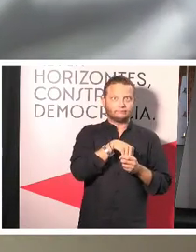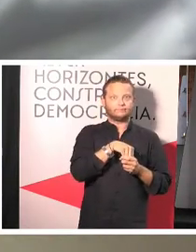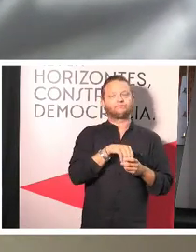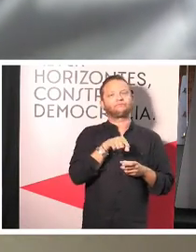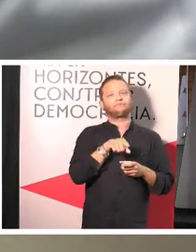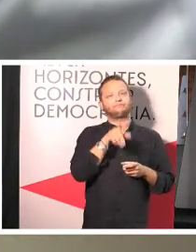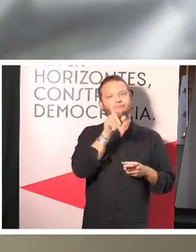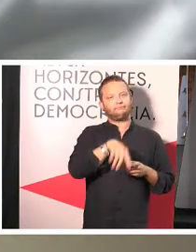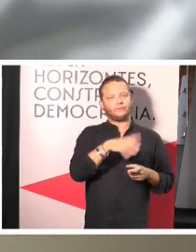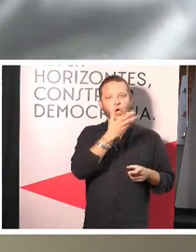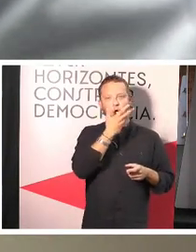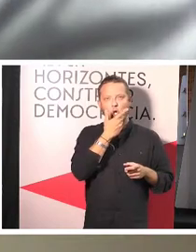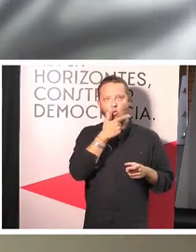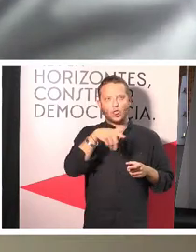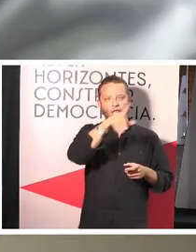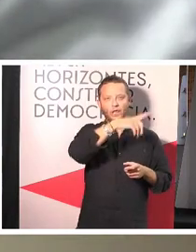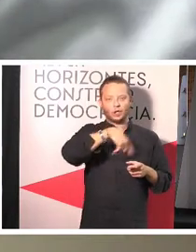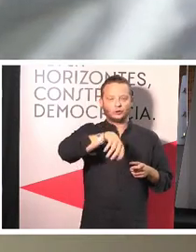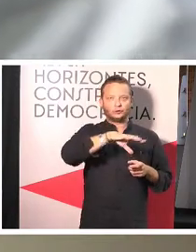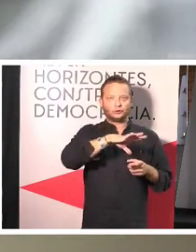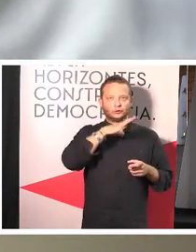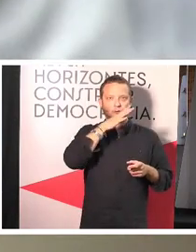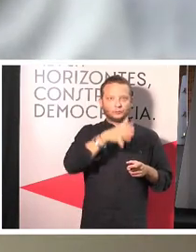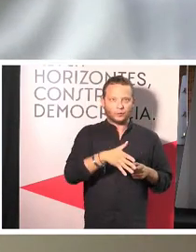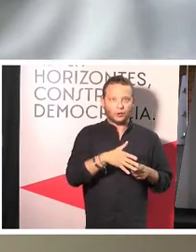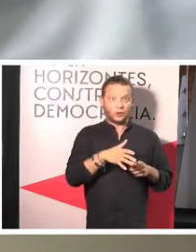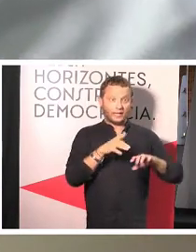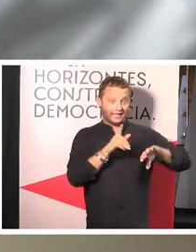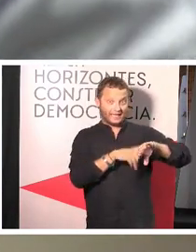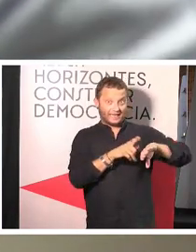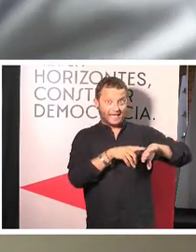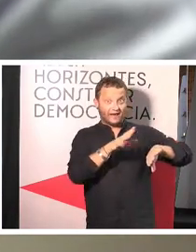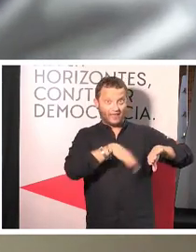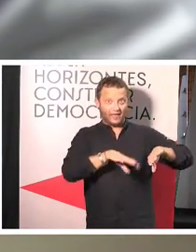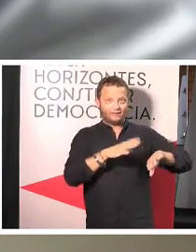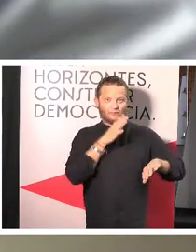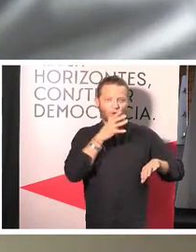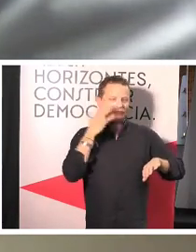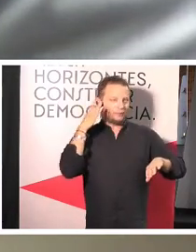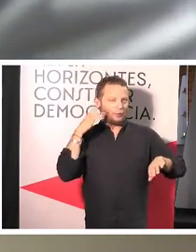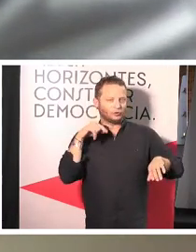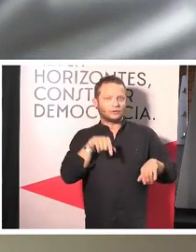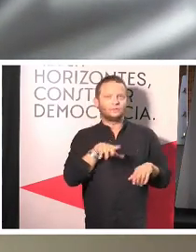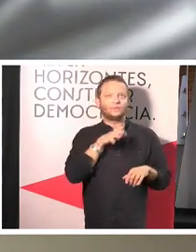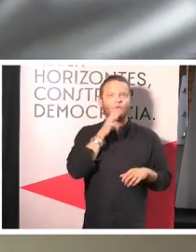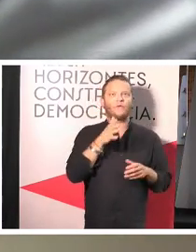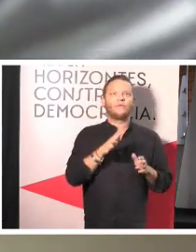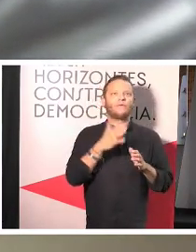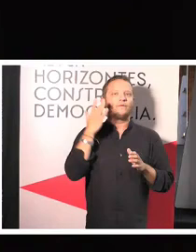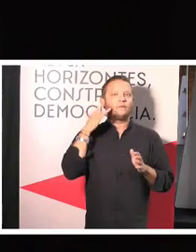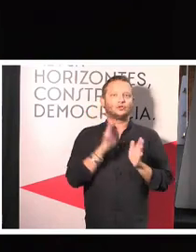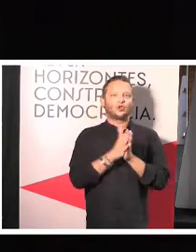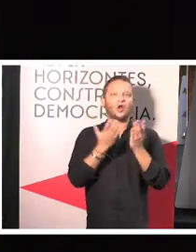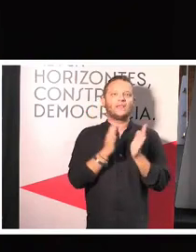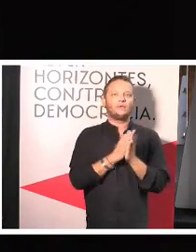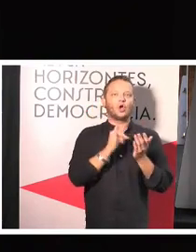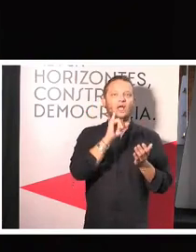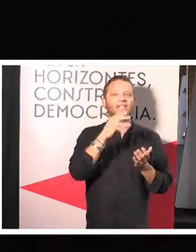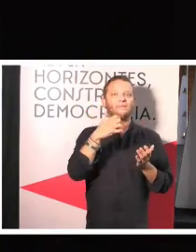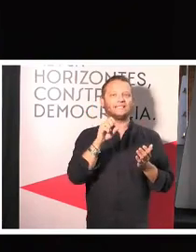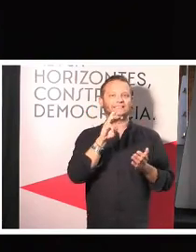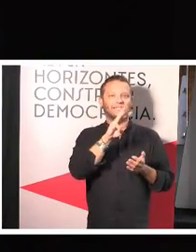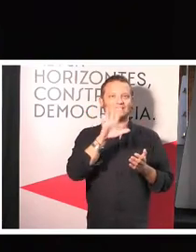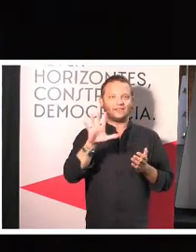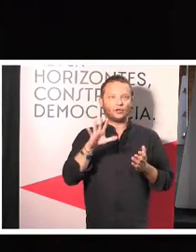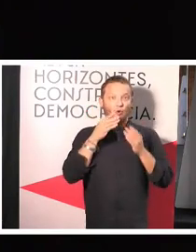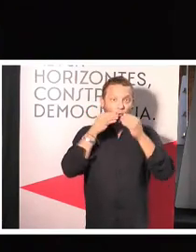Digamos que se hizo conocido entre los mentideros izquierdosos hace ya un tiempo por el famoso libro del IBEX 35, Una